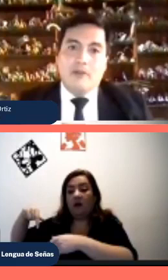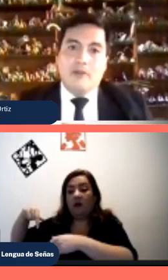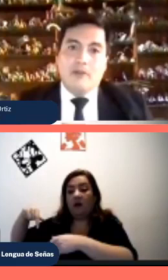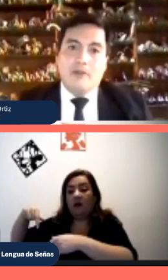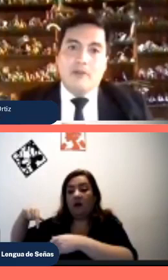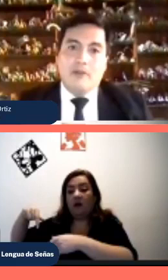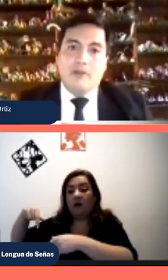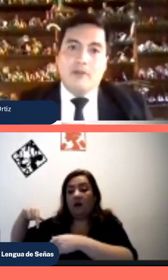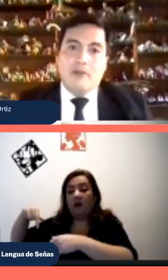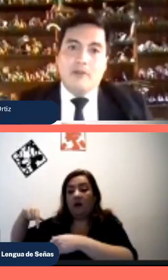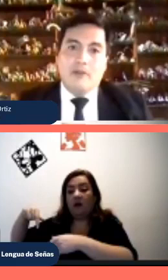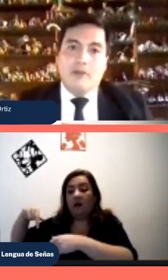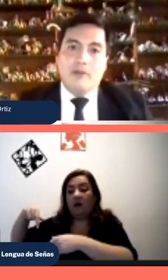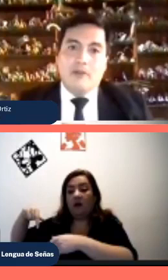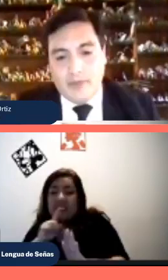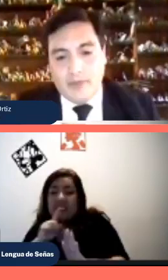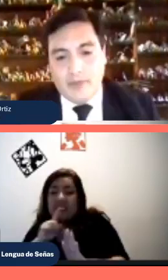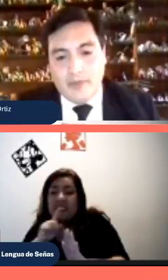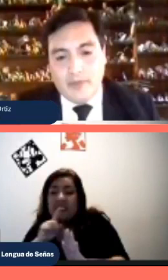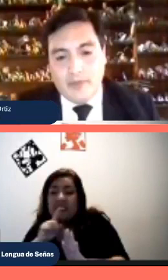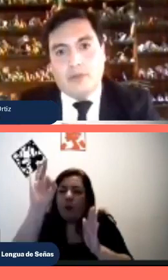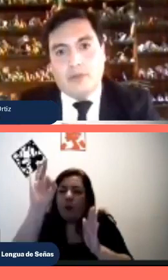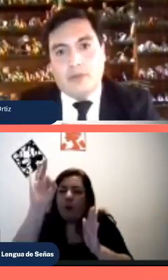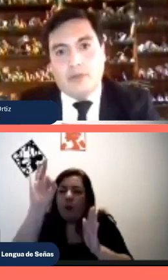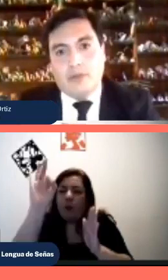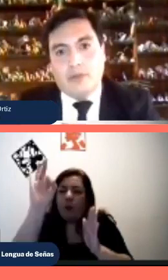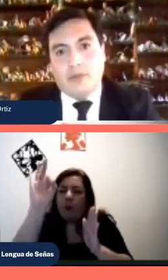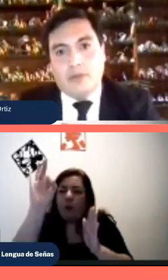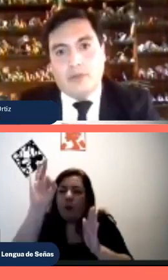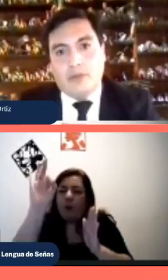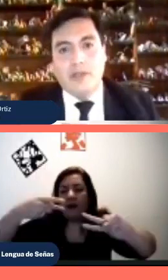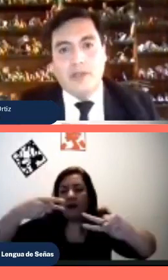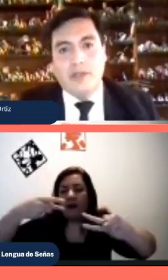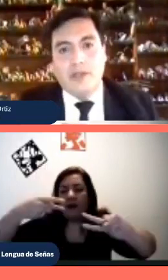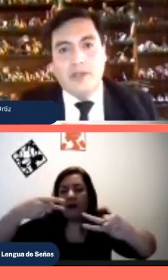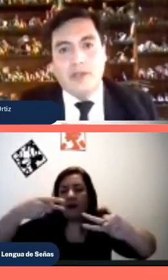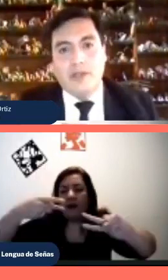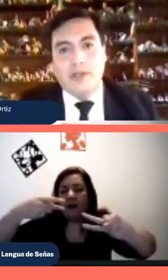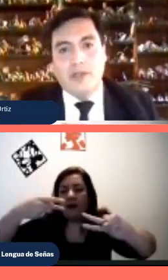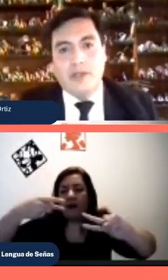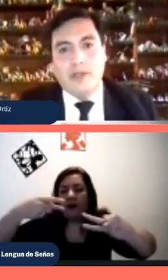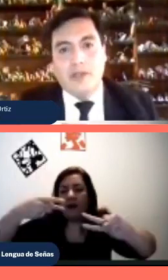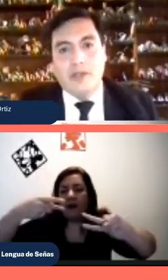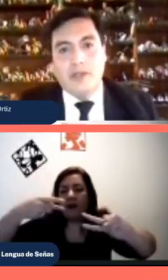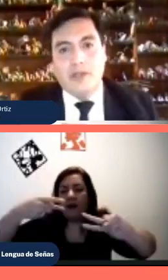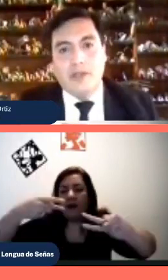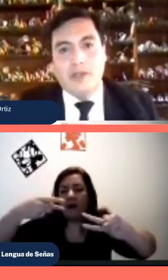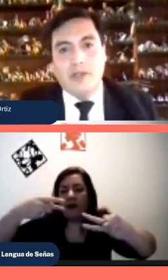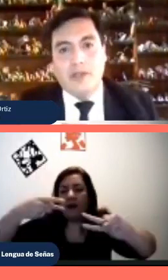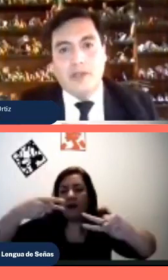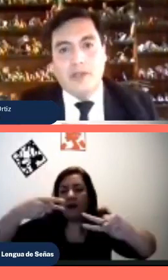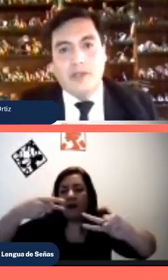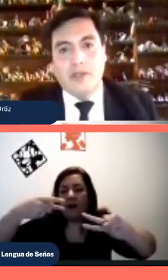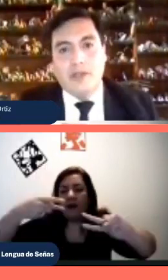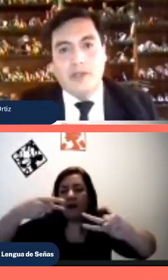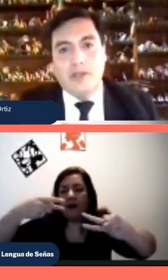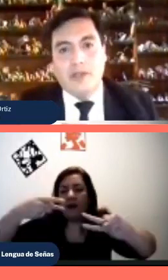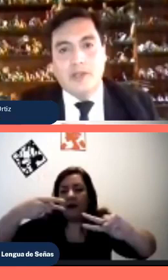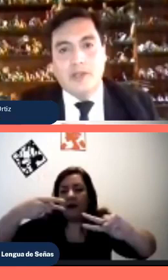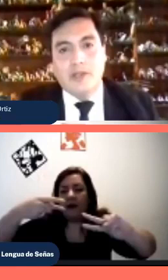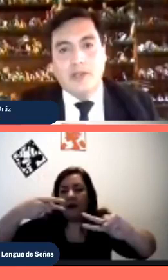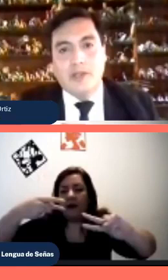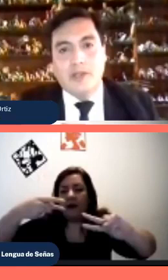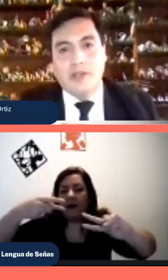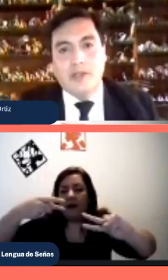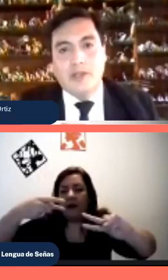porcentaje de ADN neandertal. Esto es entre un 2 a un 4%. ¿Cuáles son estas manifestaciones